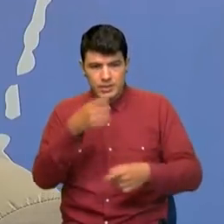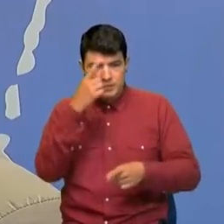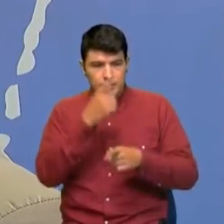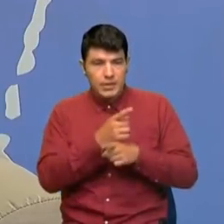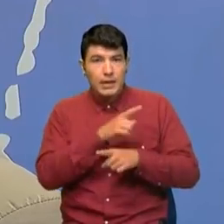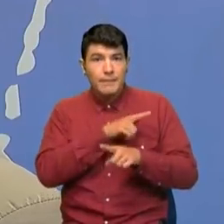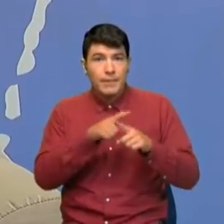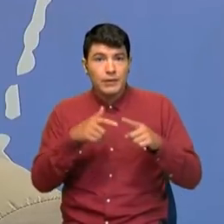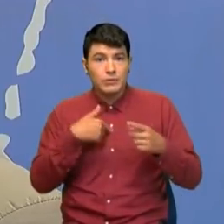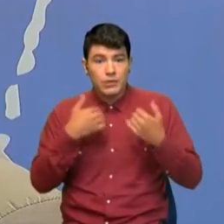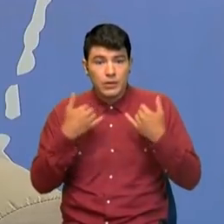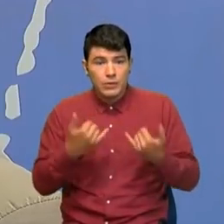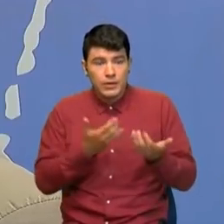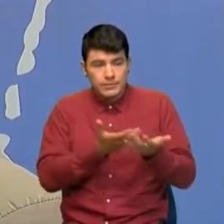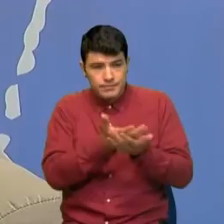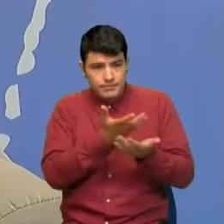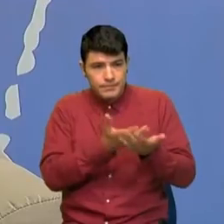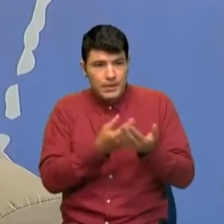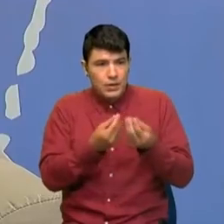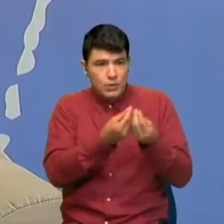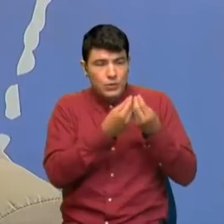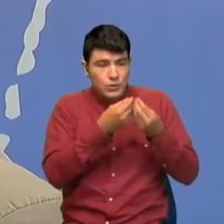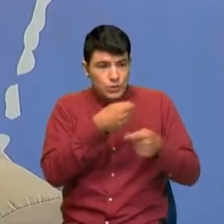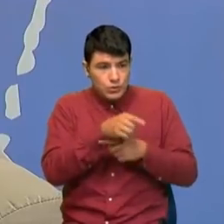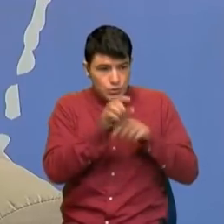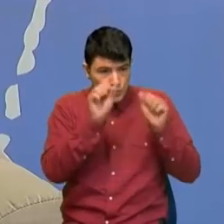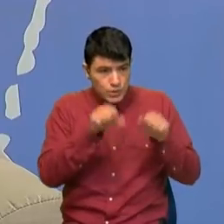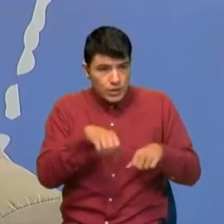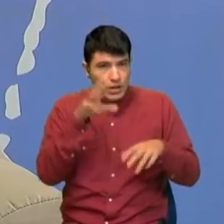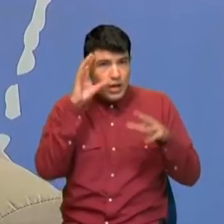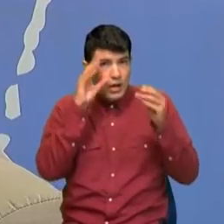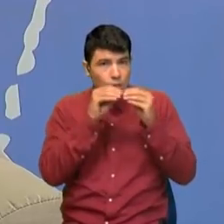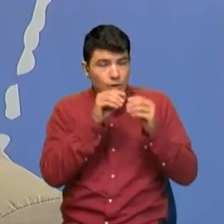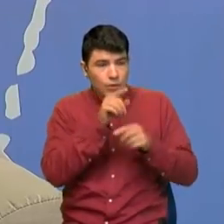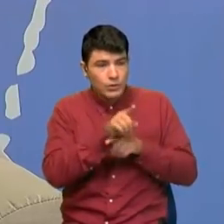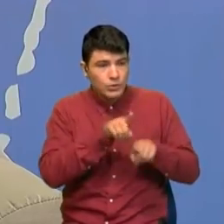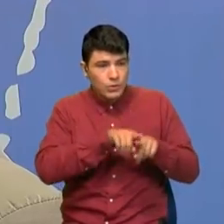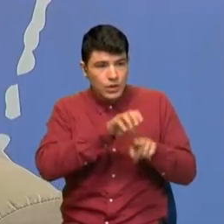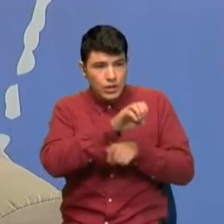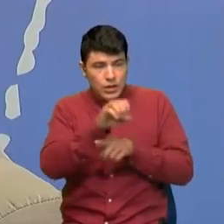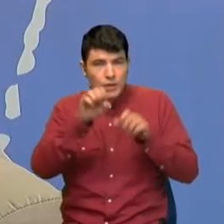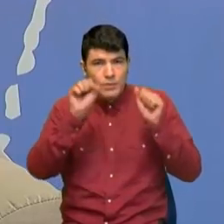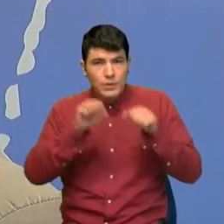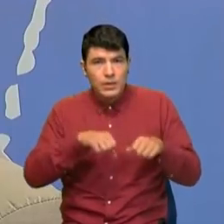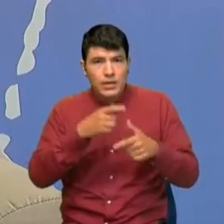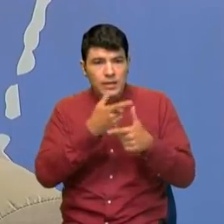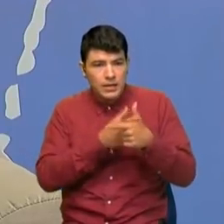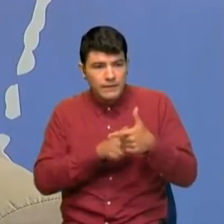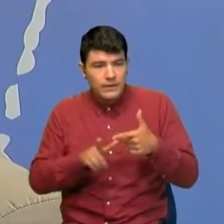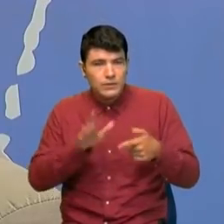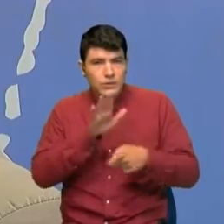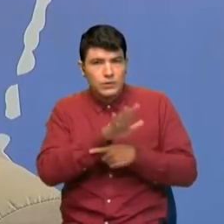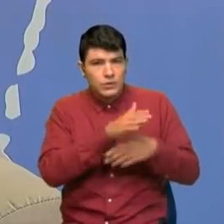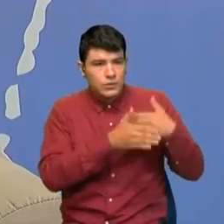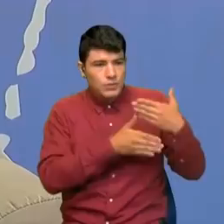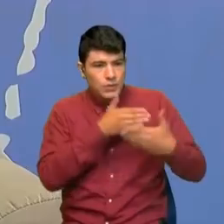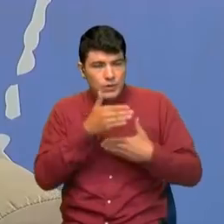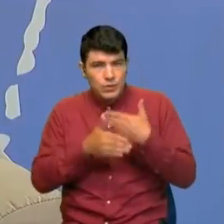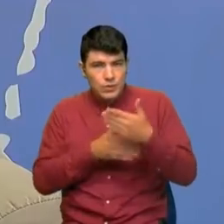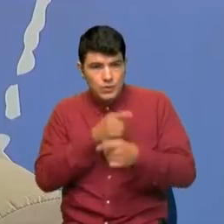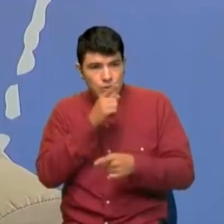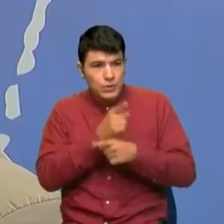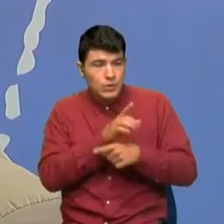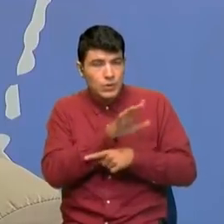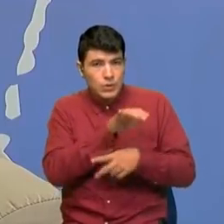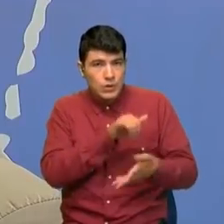lo aconsejable sería poder llegar a un acuerdo con los hermanos para poder hacer la repartición de este inmueble de manera